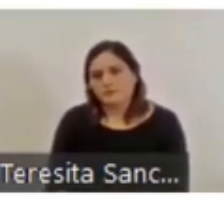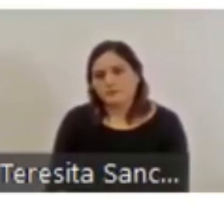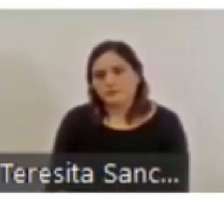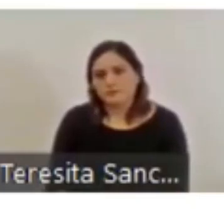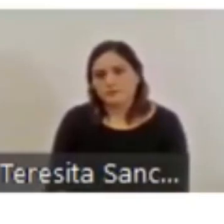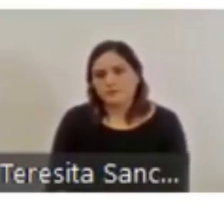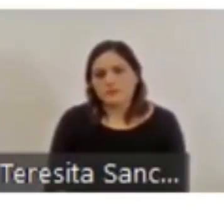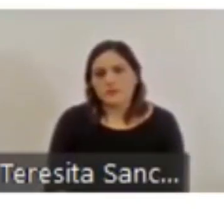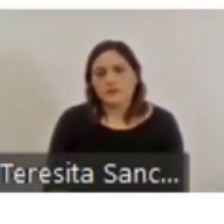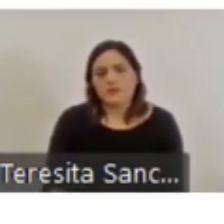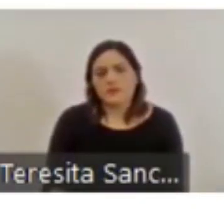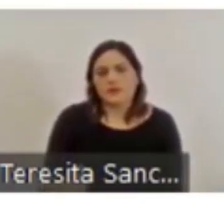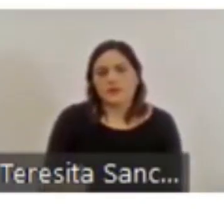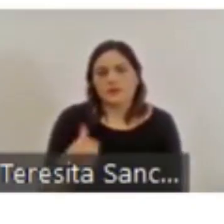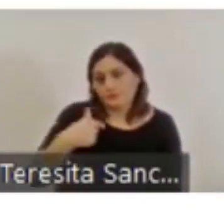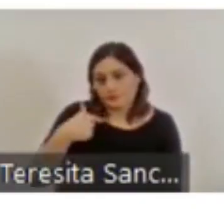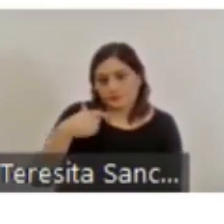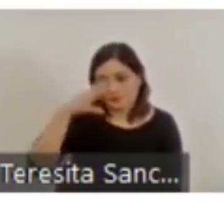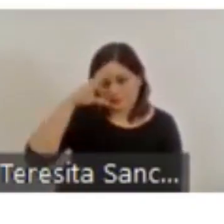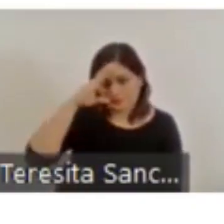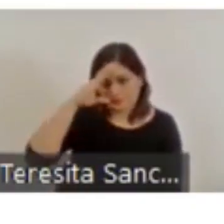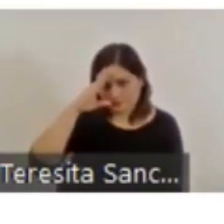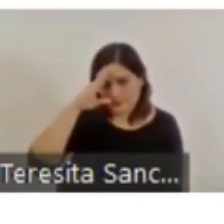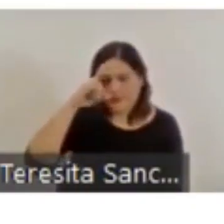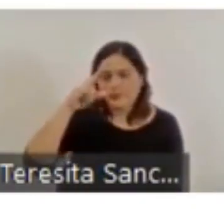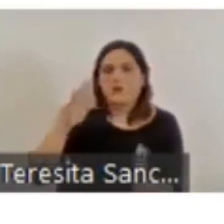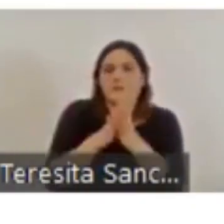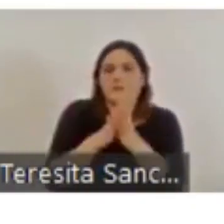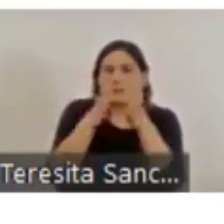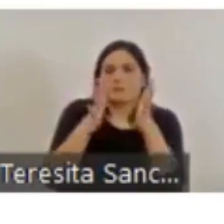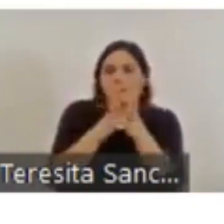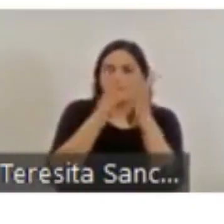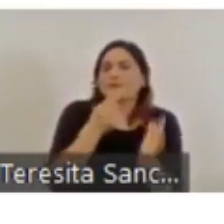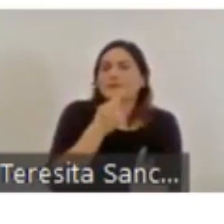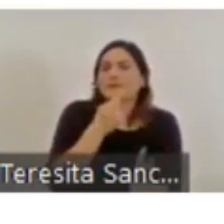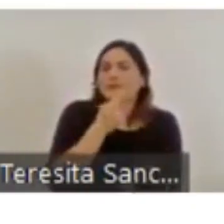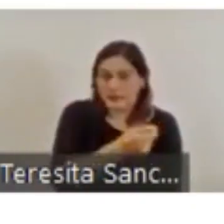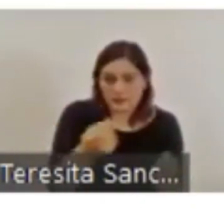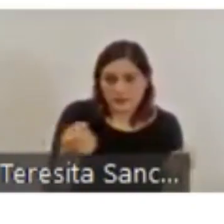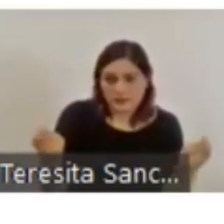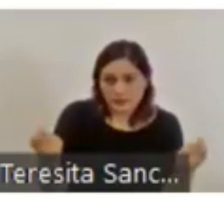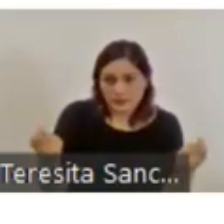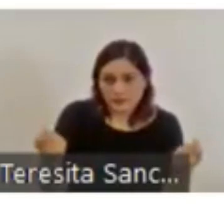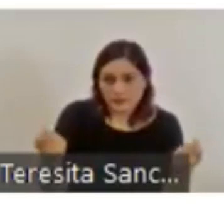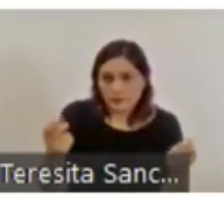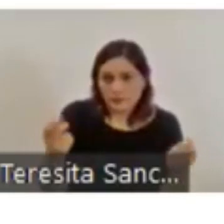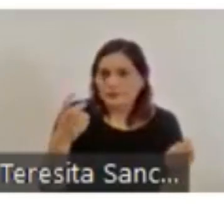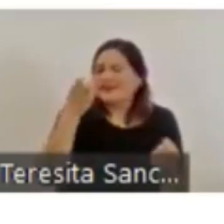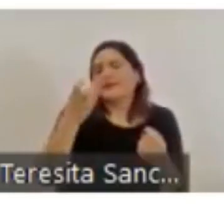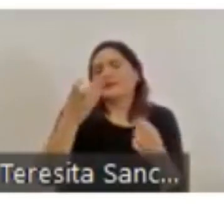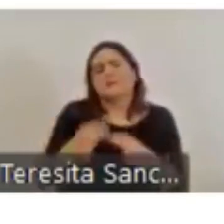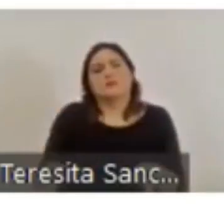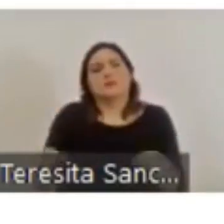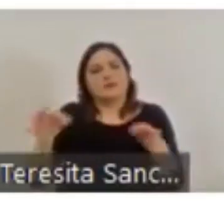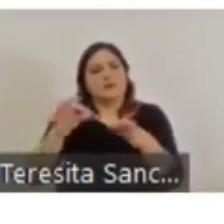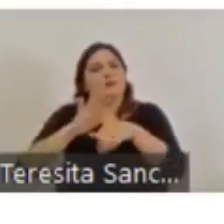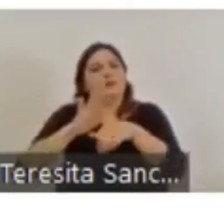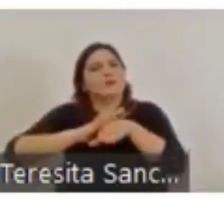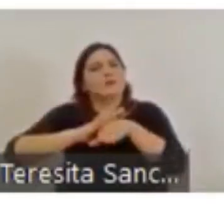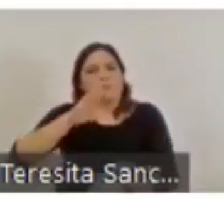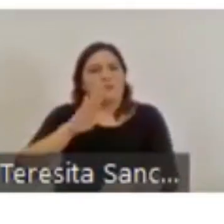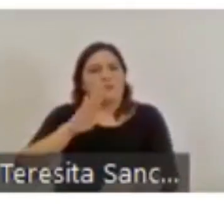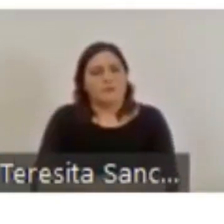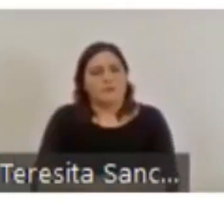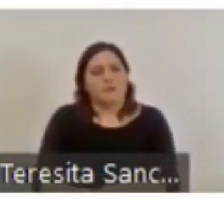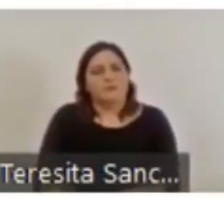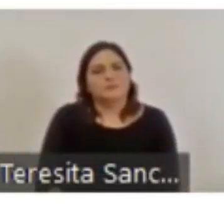Yo creo que la participación de los niños, les repito, pues es crucial, es de suma importancia y